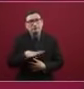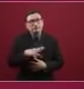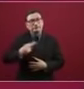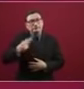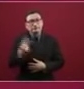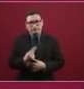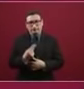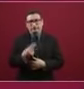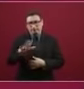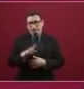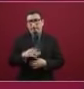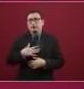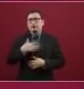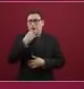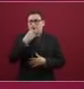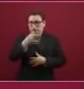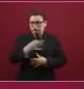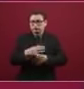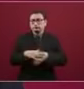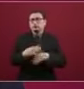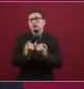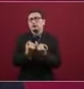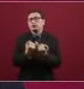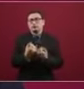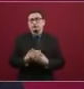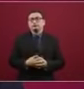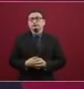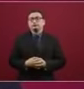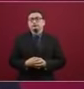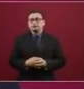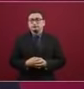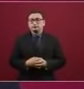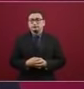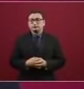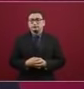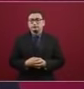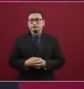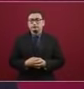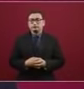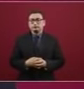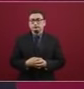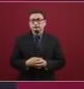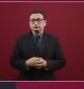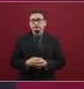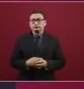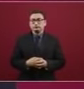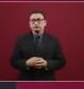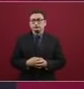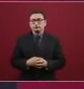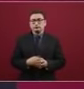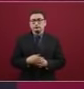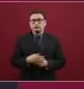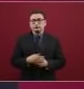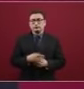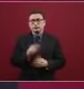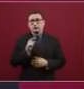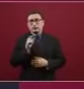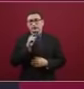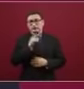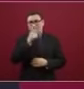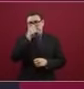este momento que se ha hecho ya un planteamiento a la Secretaría